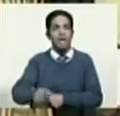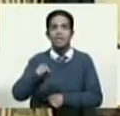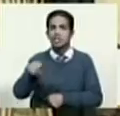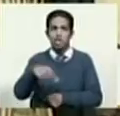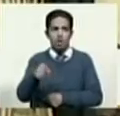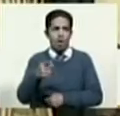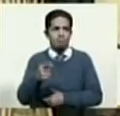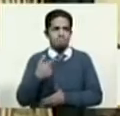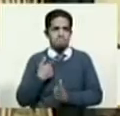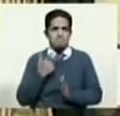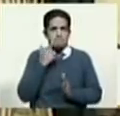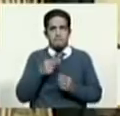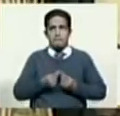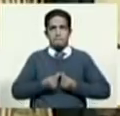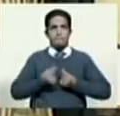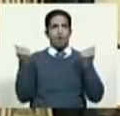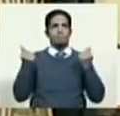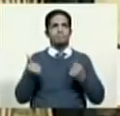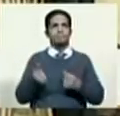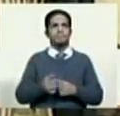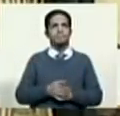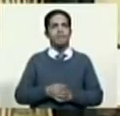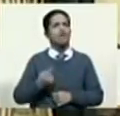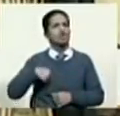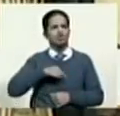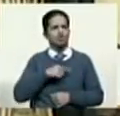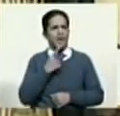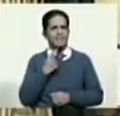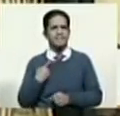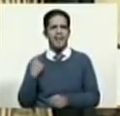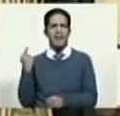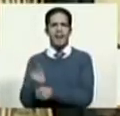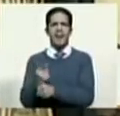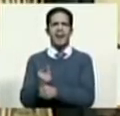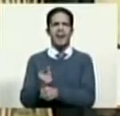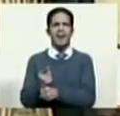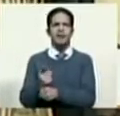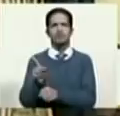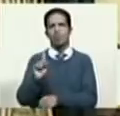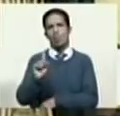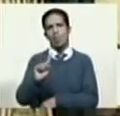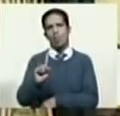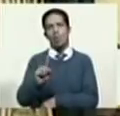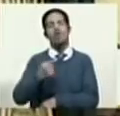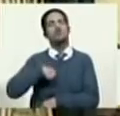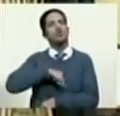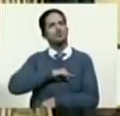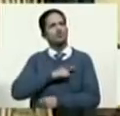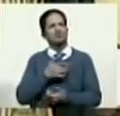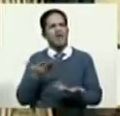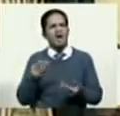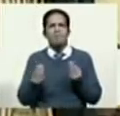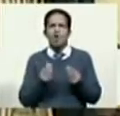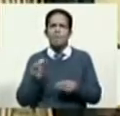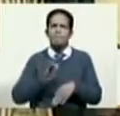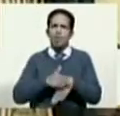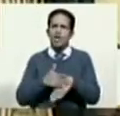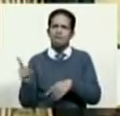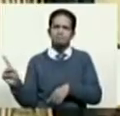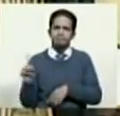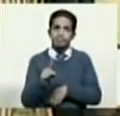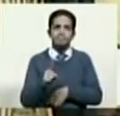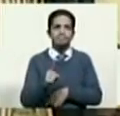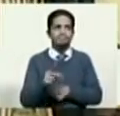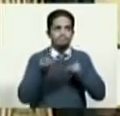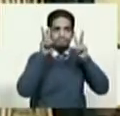aquí. Nosotros estamos aquí por un acto de fuerza. Estamos aquí por un acto legítimo, constitucional,